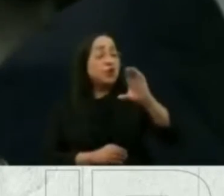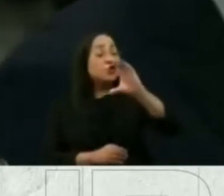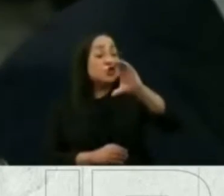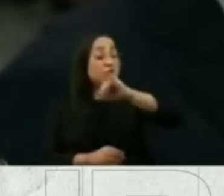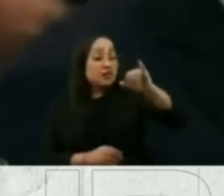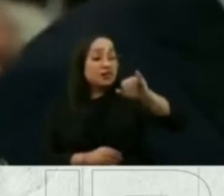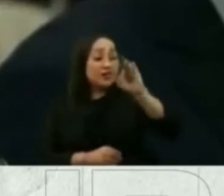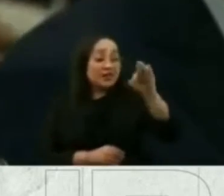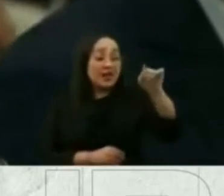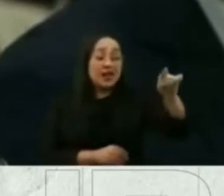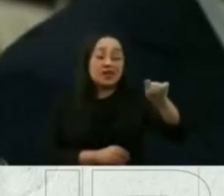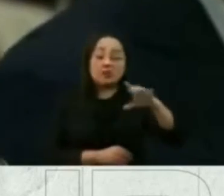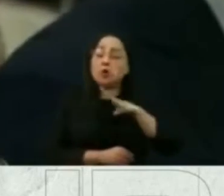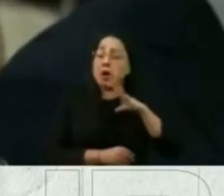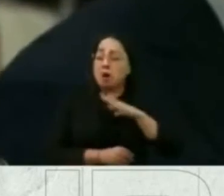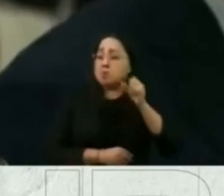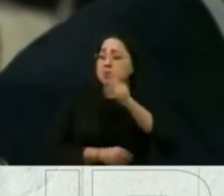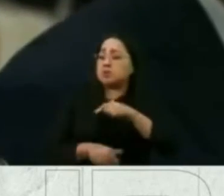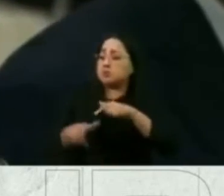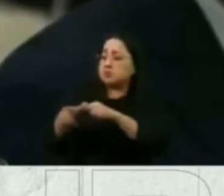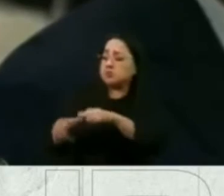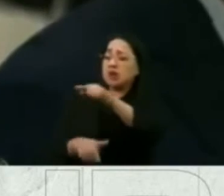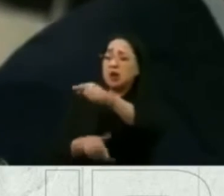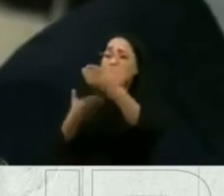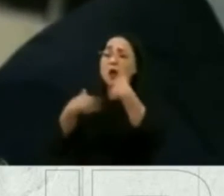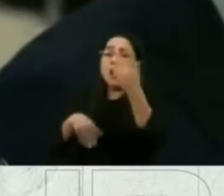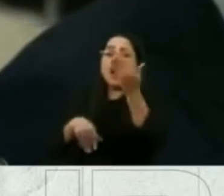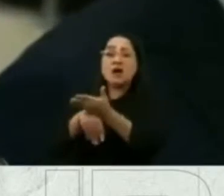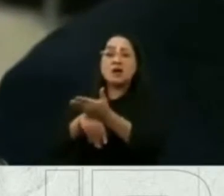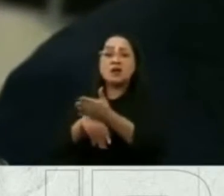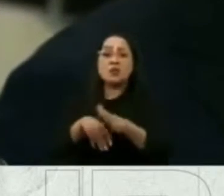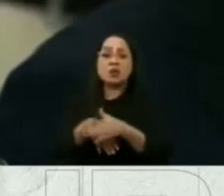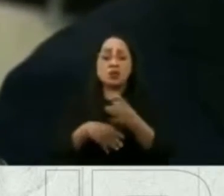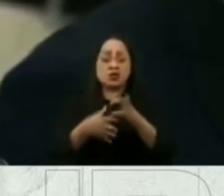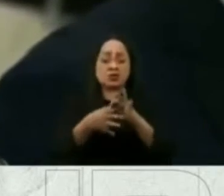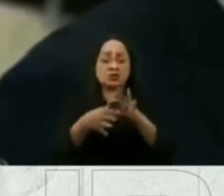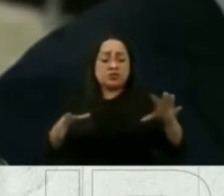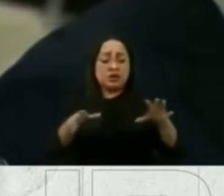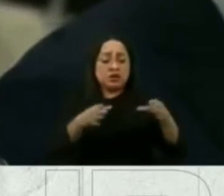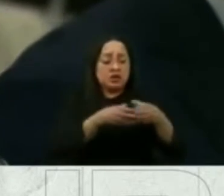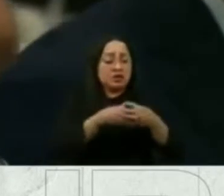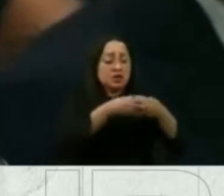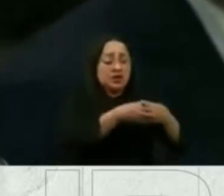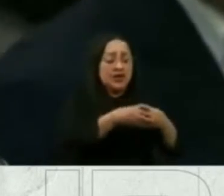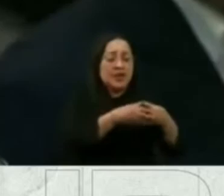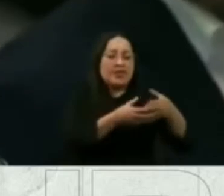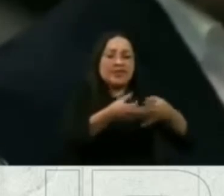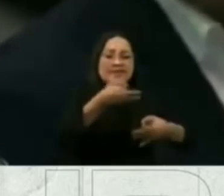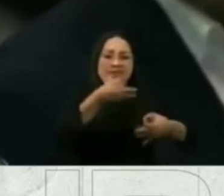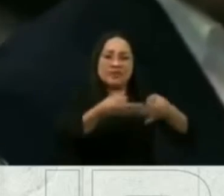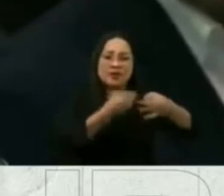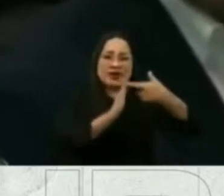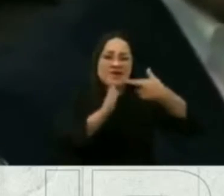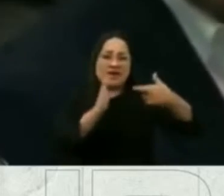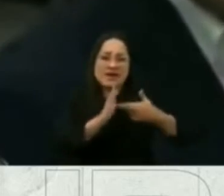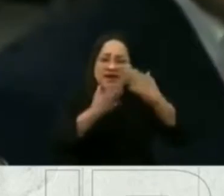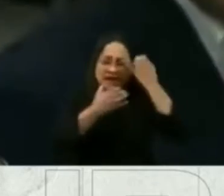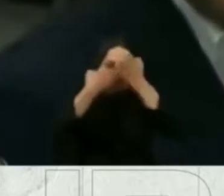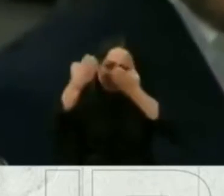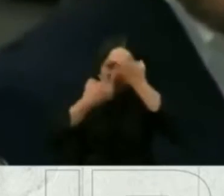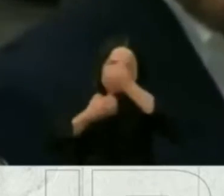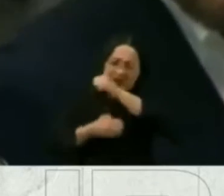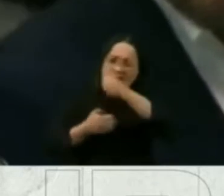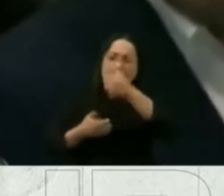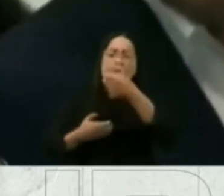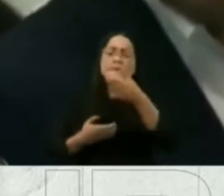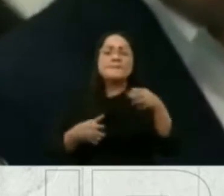impunidad. Por ello estoy de acuerdo en separar el órgano de disciplina de la estructura de la Suprema Corte de Justicia de la Nación y crear